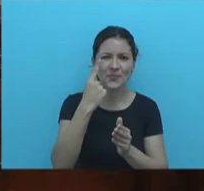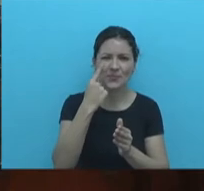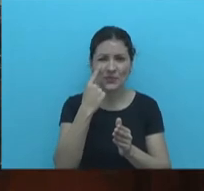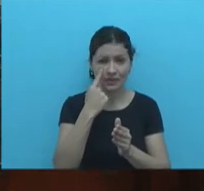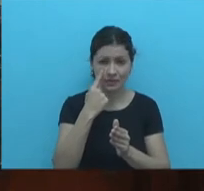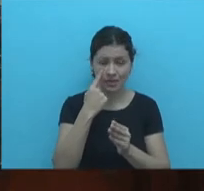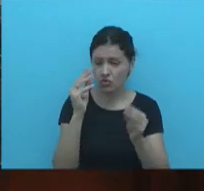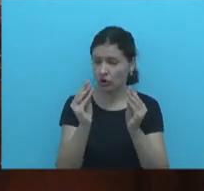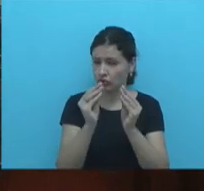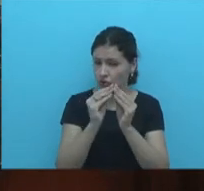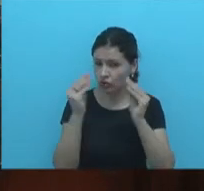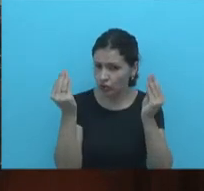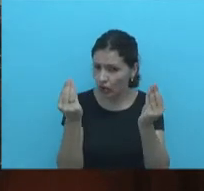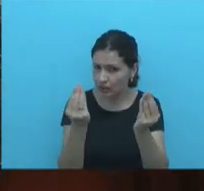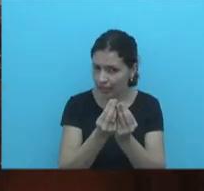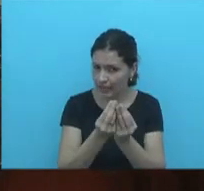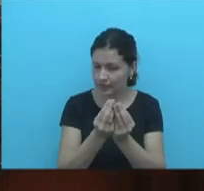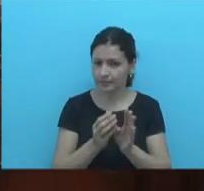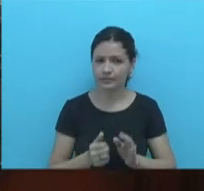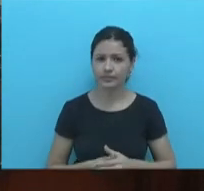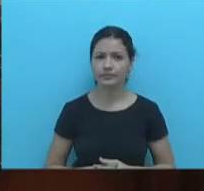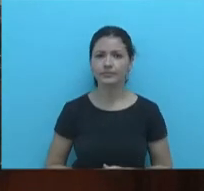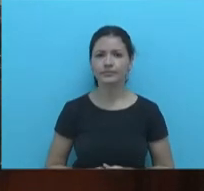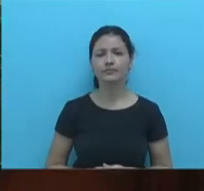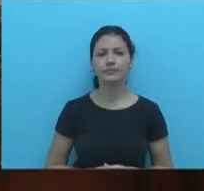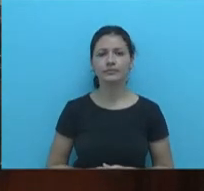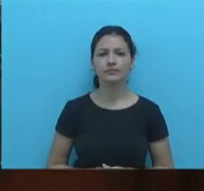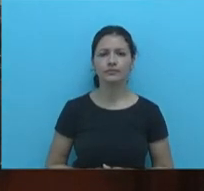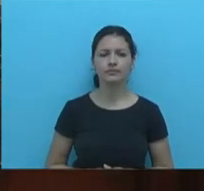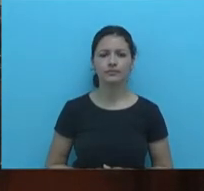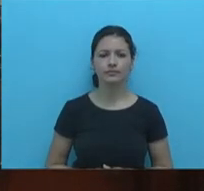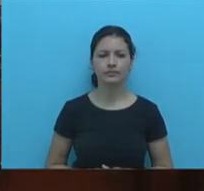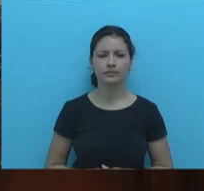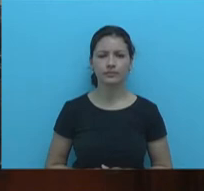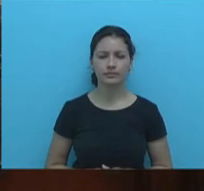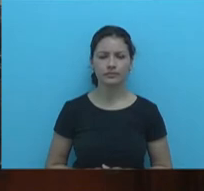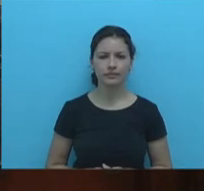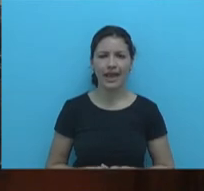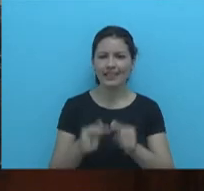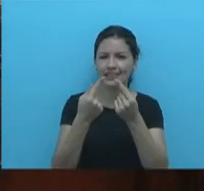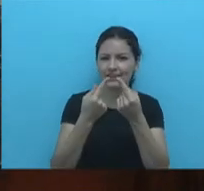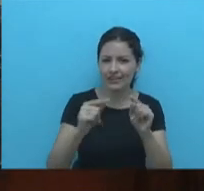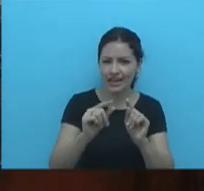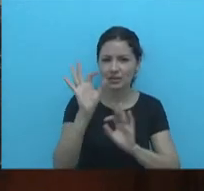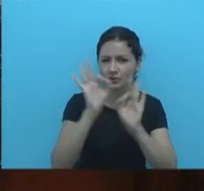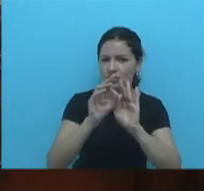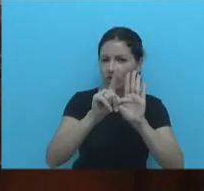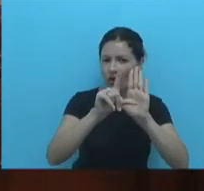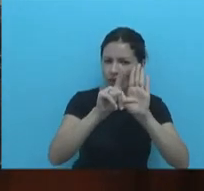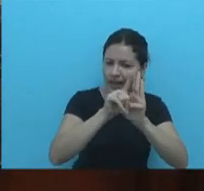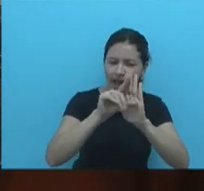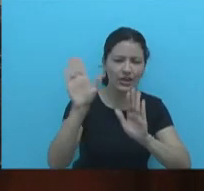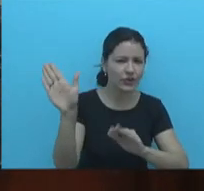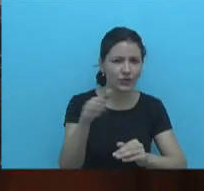alcancen a ver la dimensión. Una cosa es que esté en una localidad simplemente. Ustedes van a regir lo que